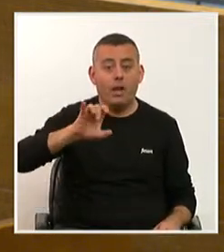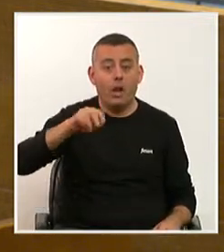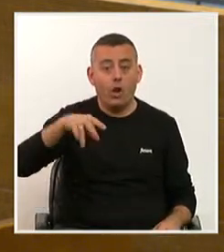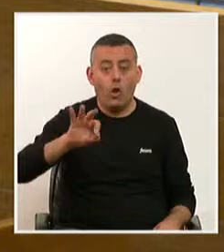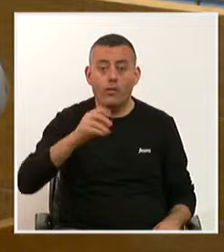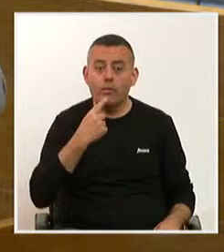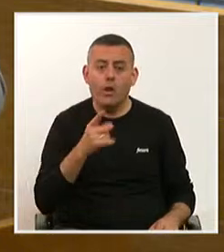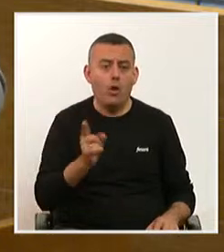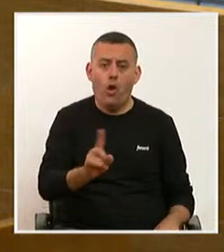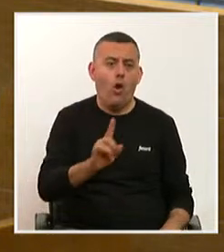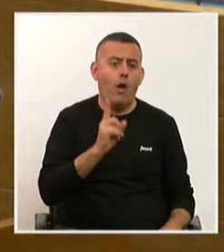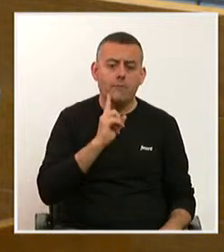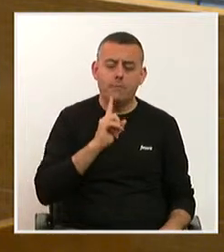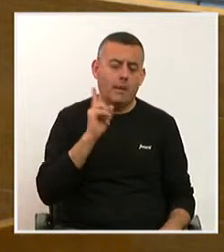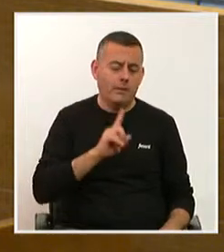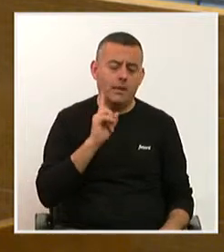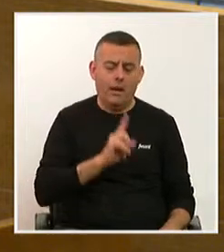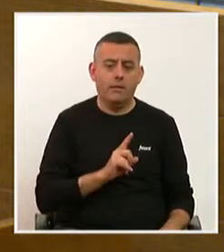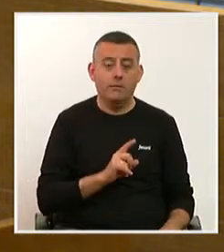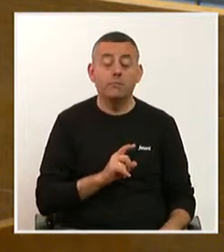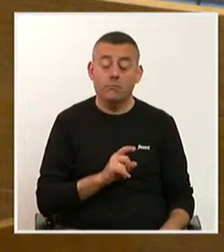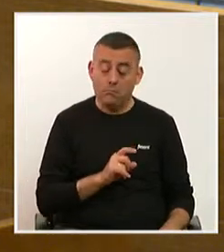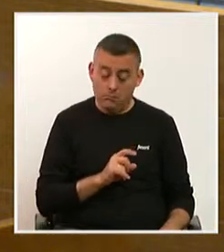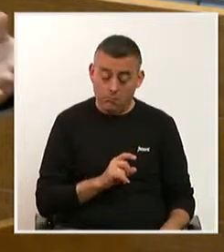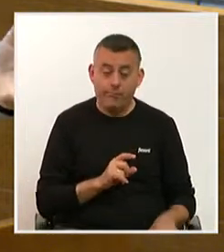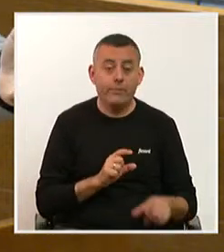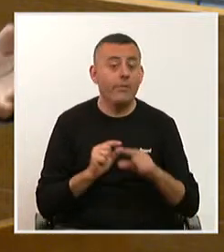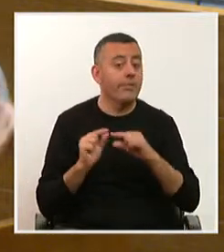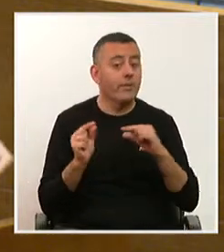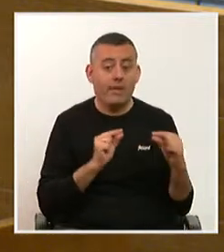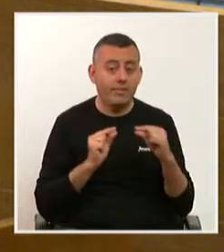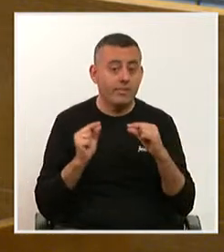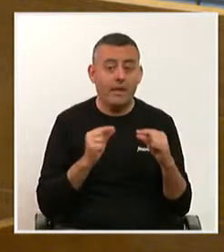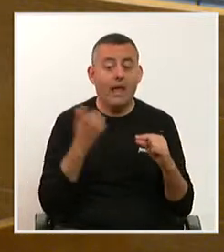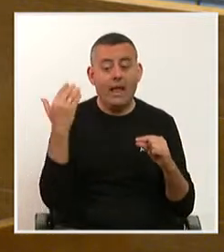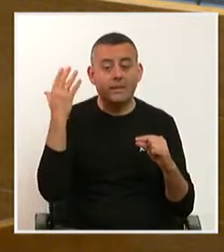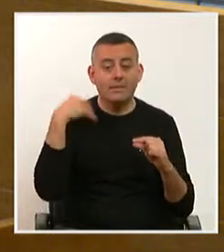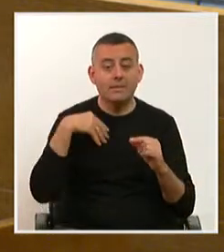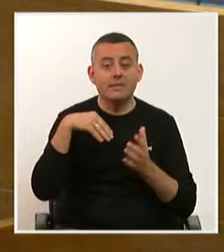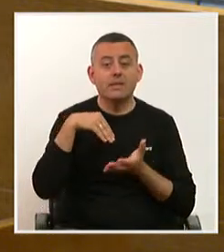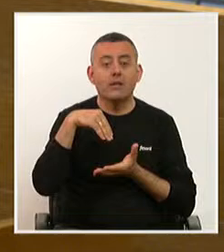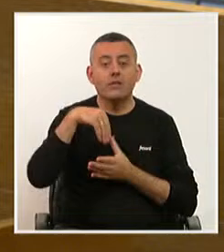rec de paramentar est